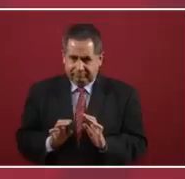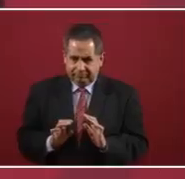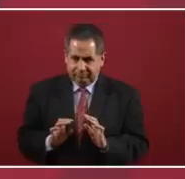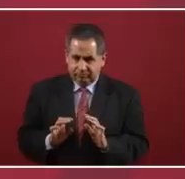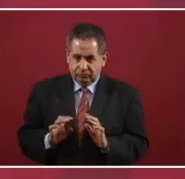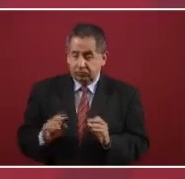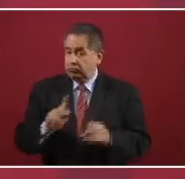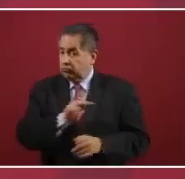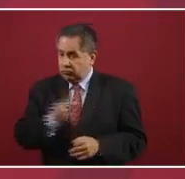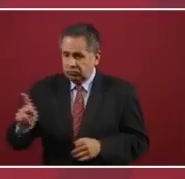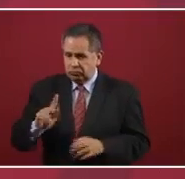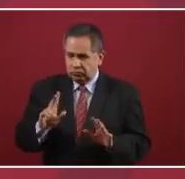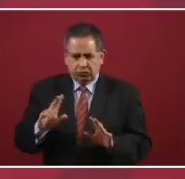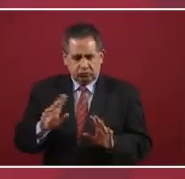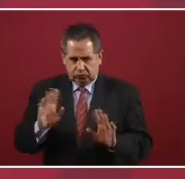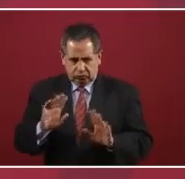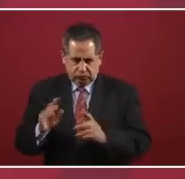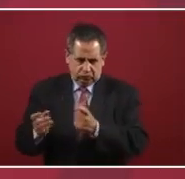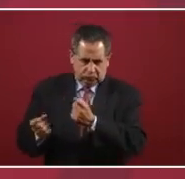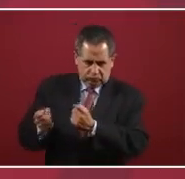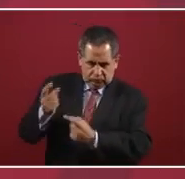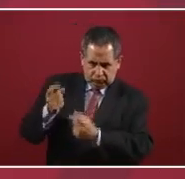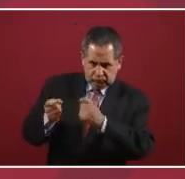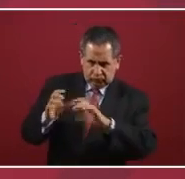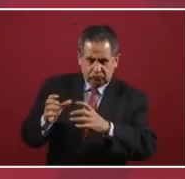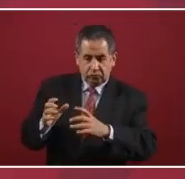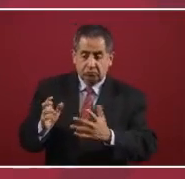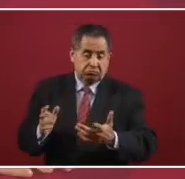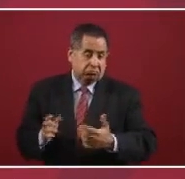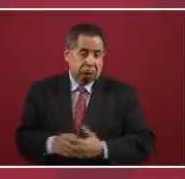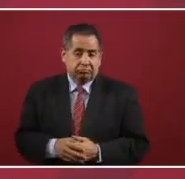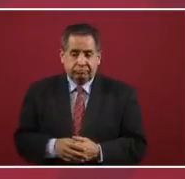No todos, estoy hablando de un… y